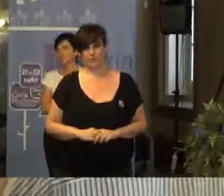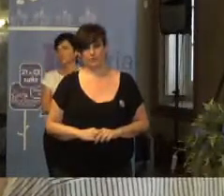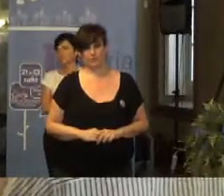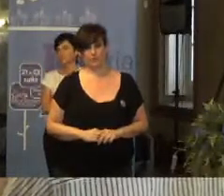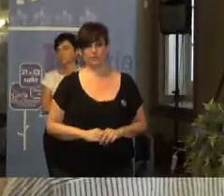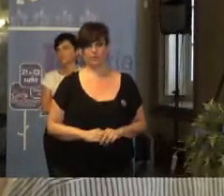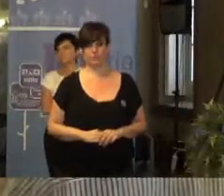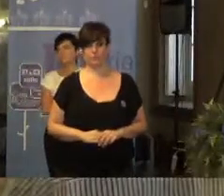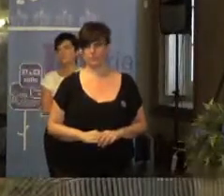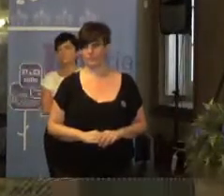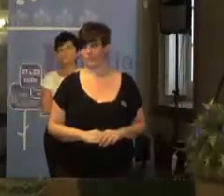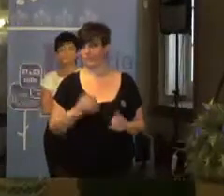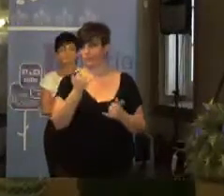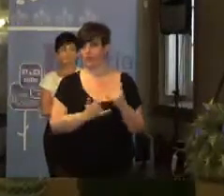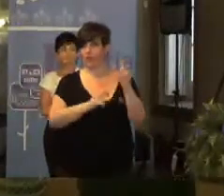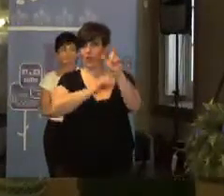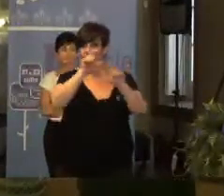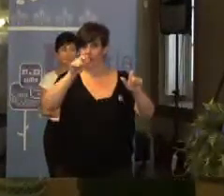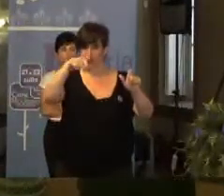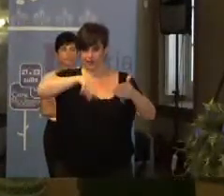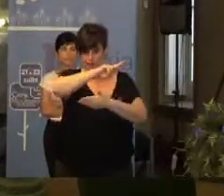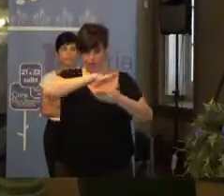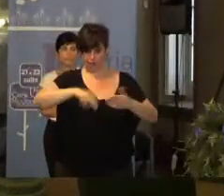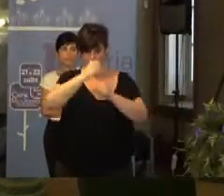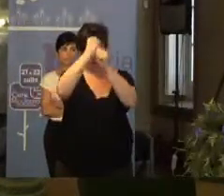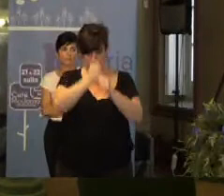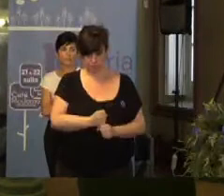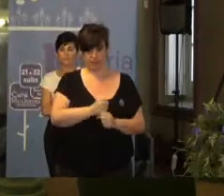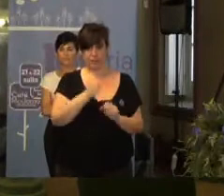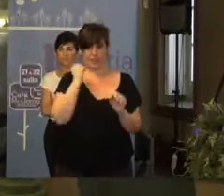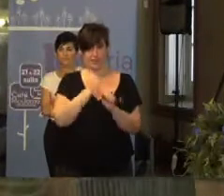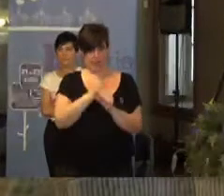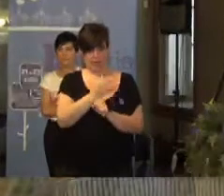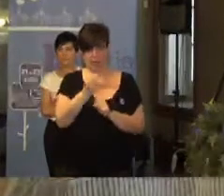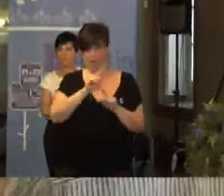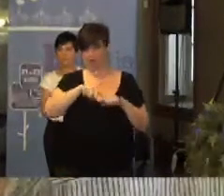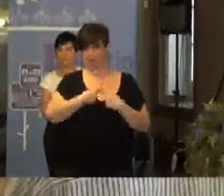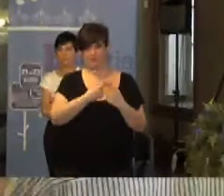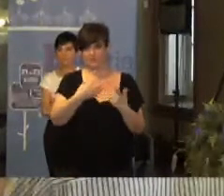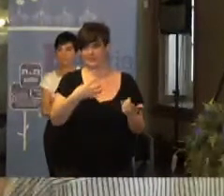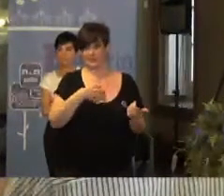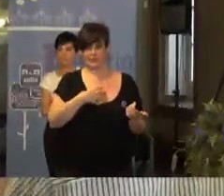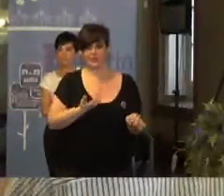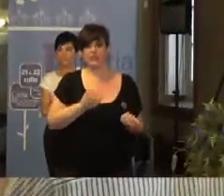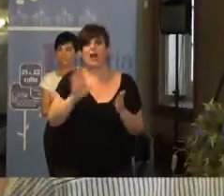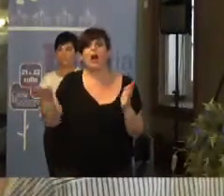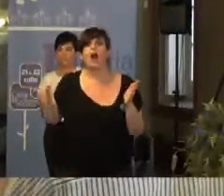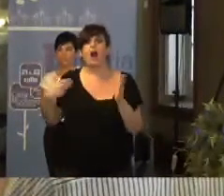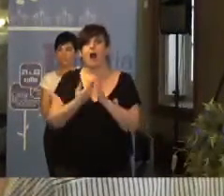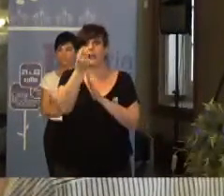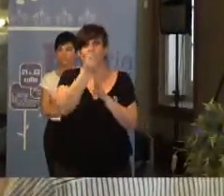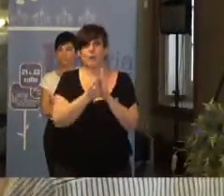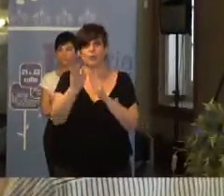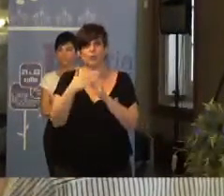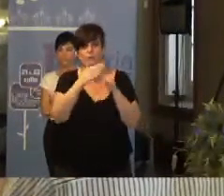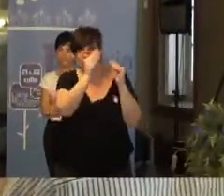aquí, traballar aquí e crear aquí unha familia. Mentre non nos poñamos de acordo en puntos mínimos, a esperanza vai ser